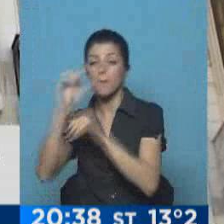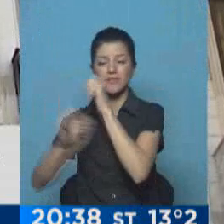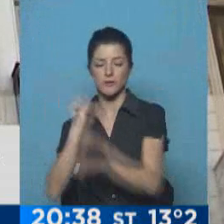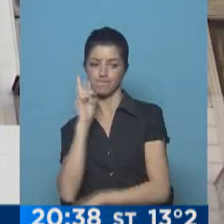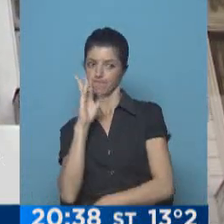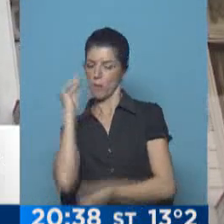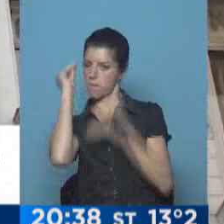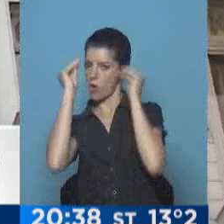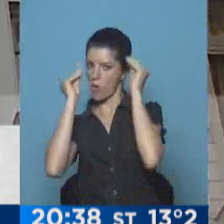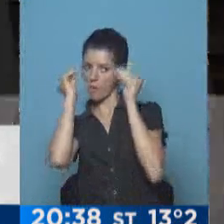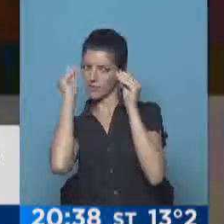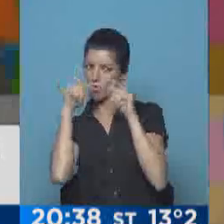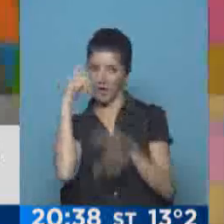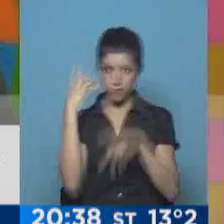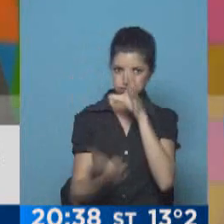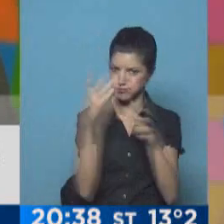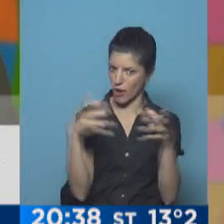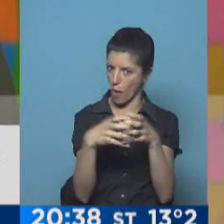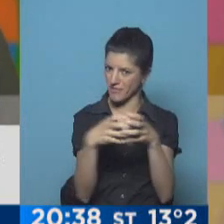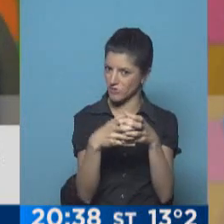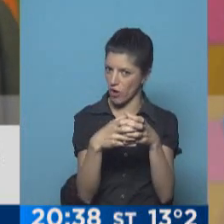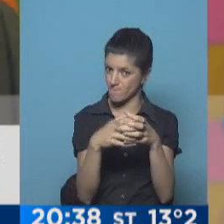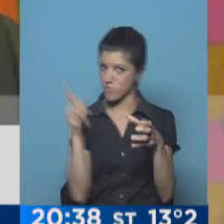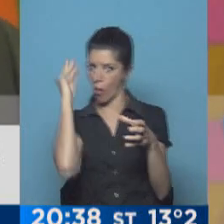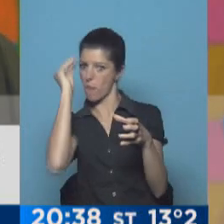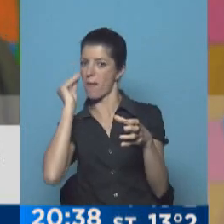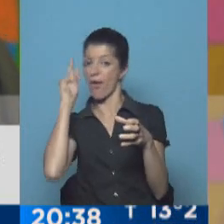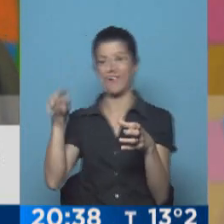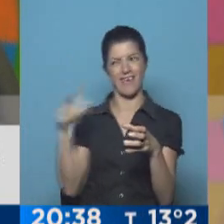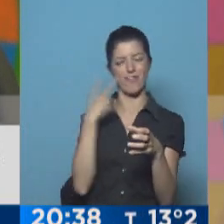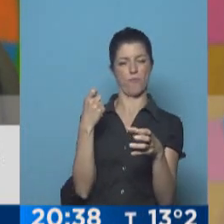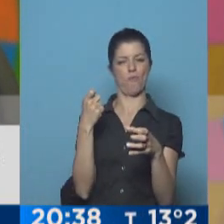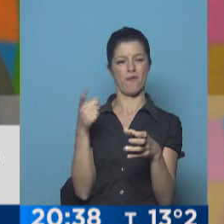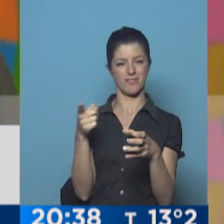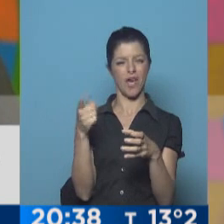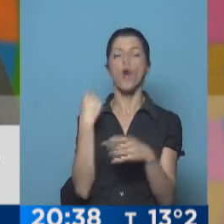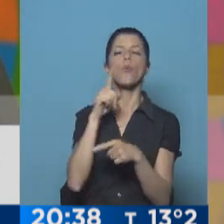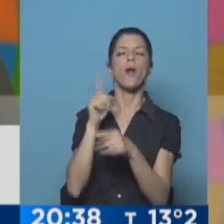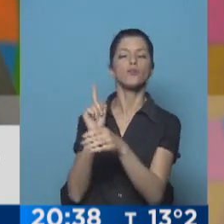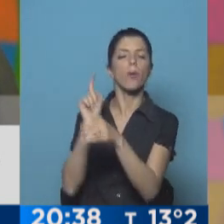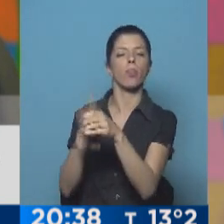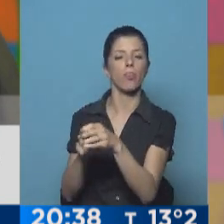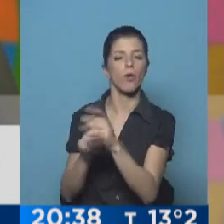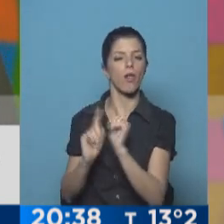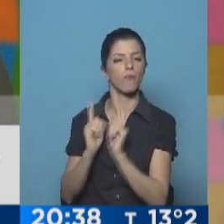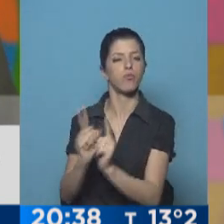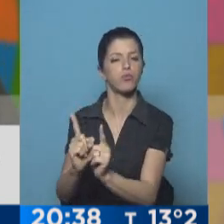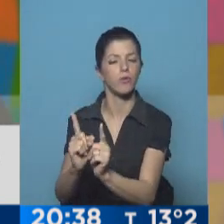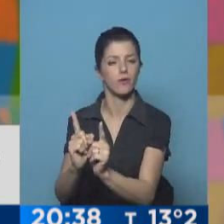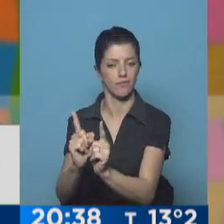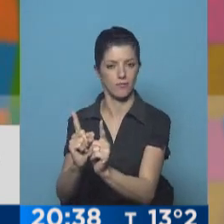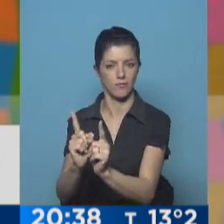preocupación la creación de esta comisión expresa todavía Cuáles son los los lazos y las continuidades entre